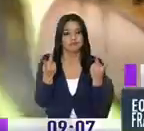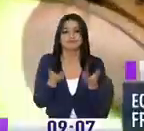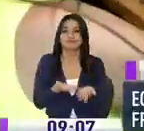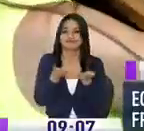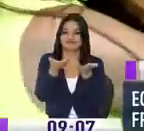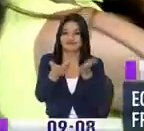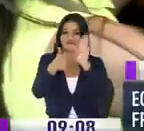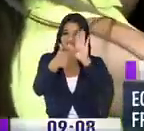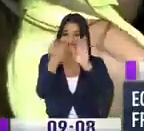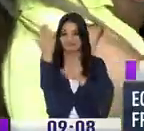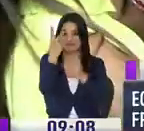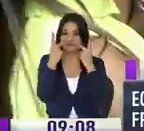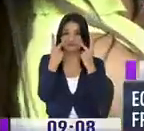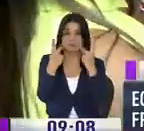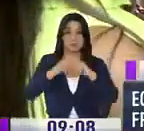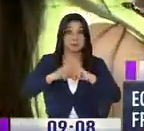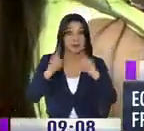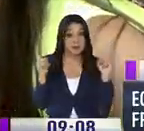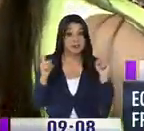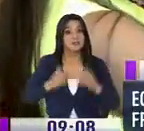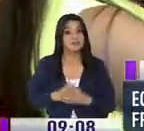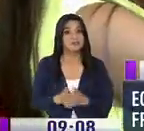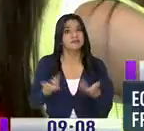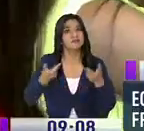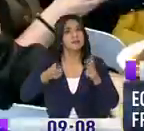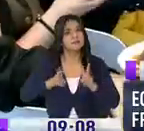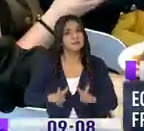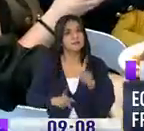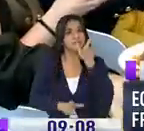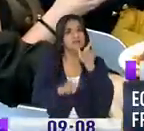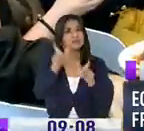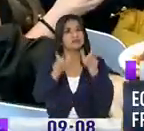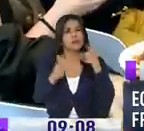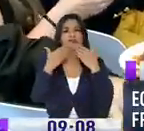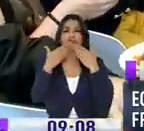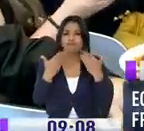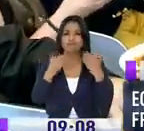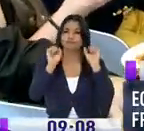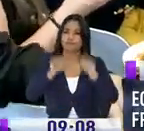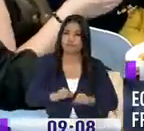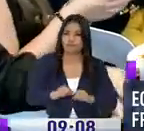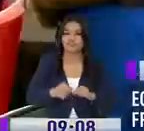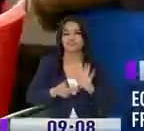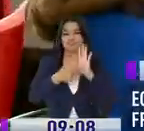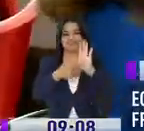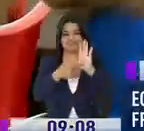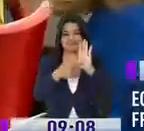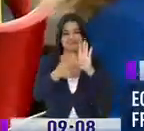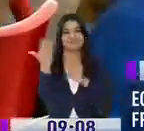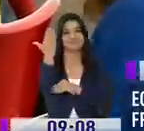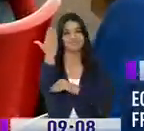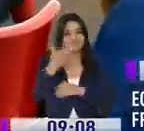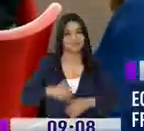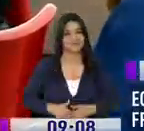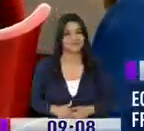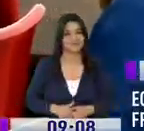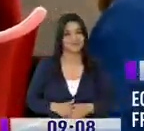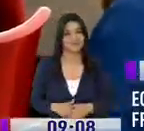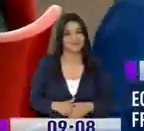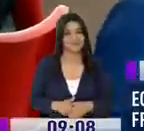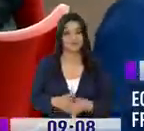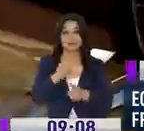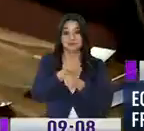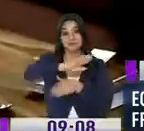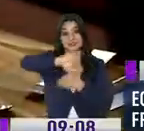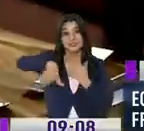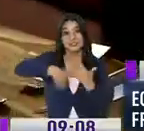sus pantallas. Pero lejos de eso, son decenas de personas las que hacen posible la magia de la televisión. Es por eso que